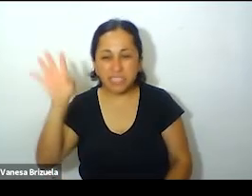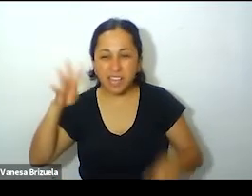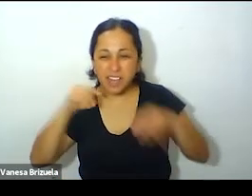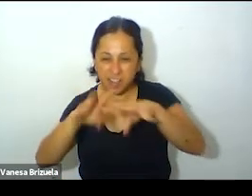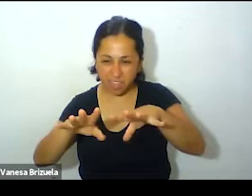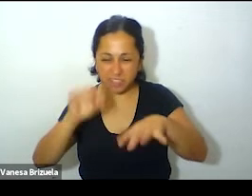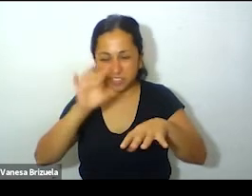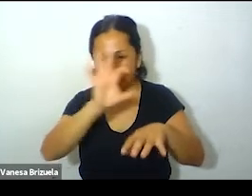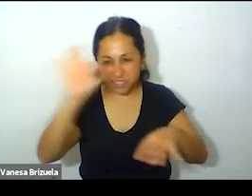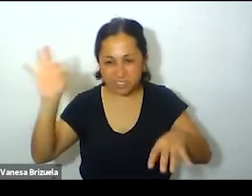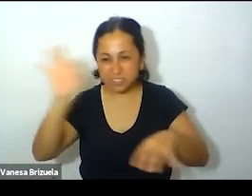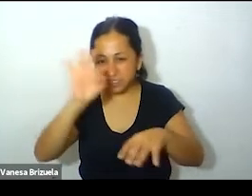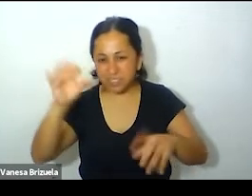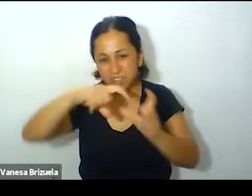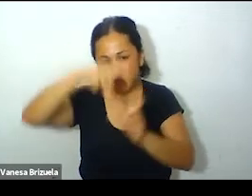redes sociales,